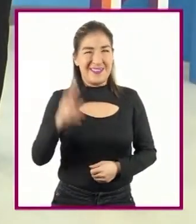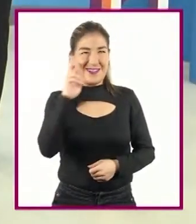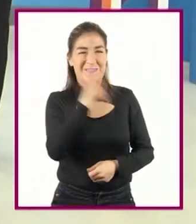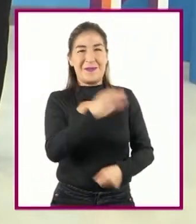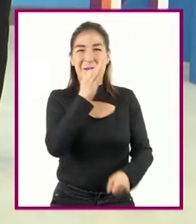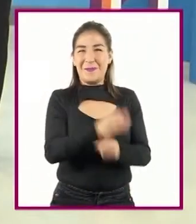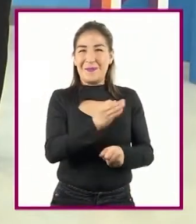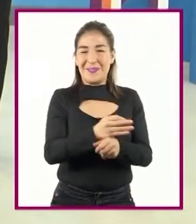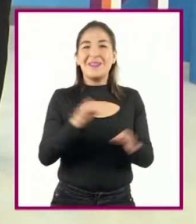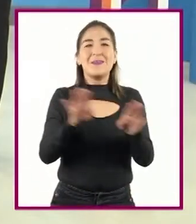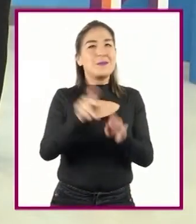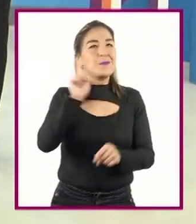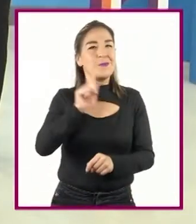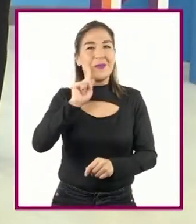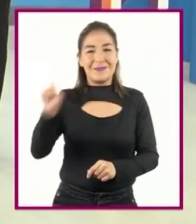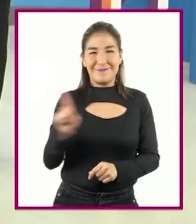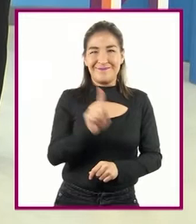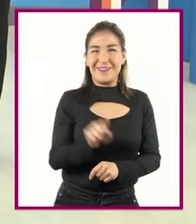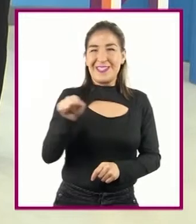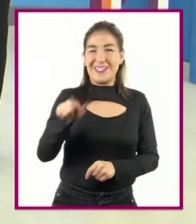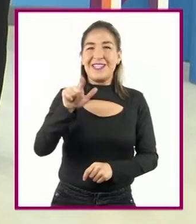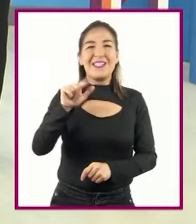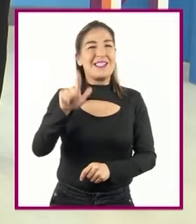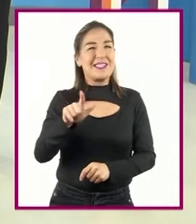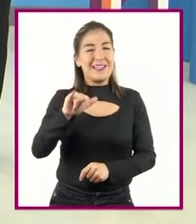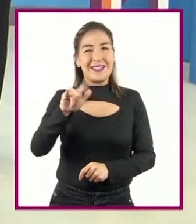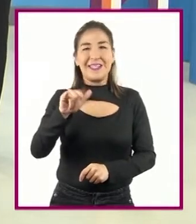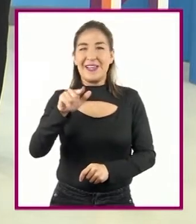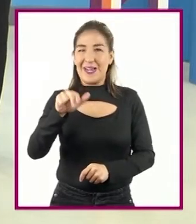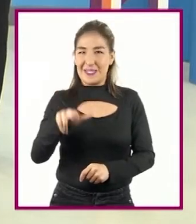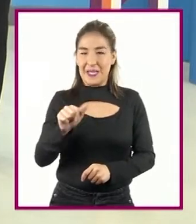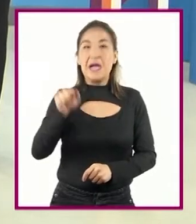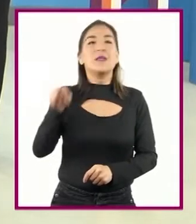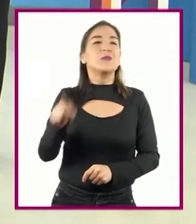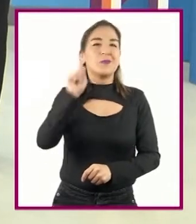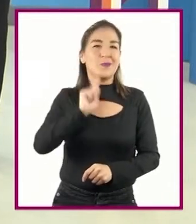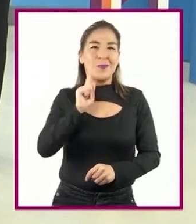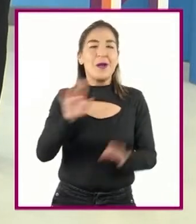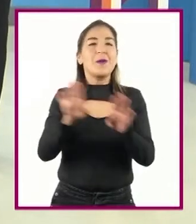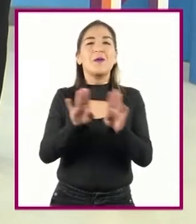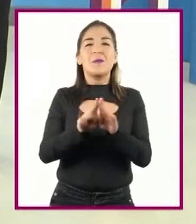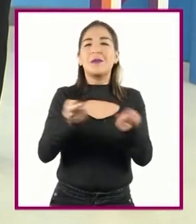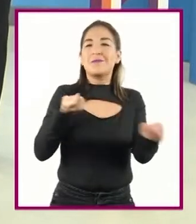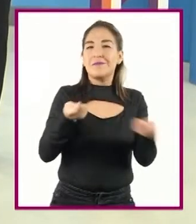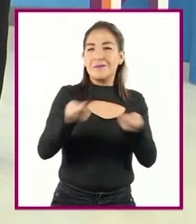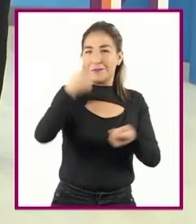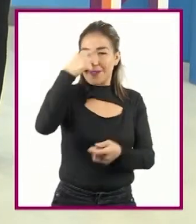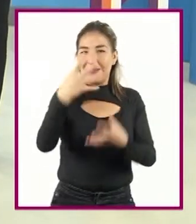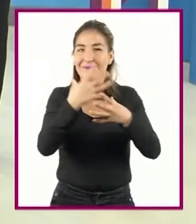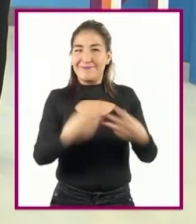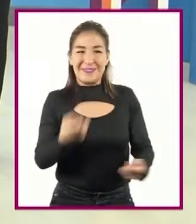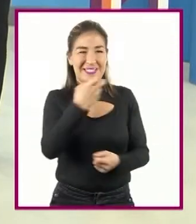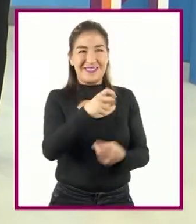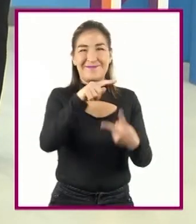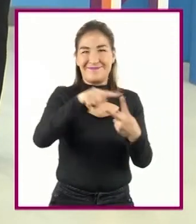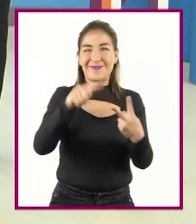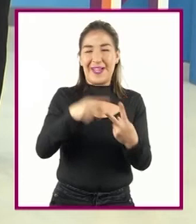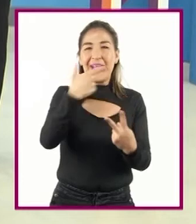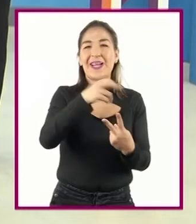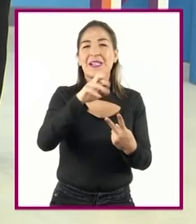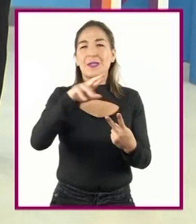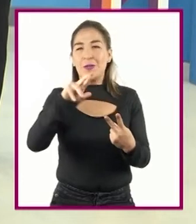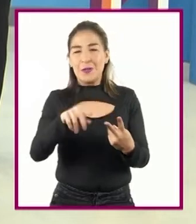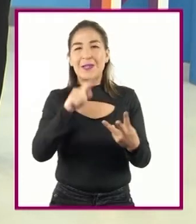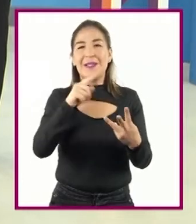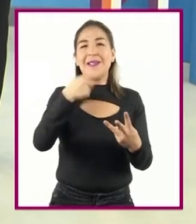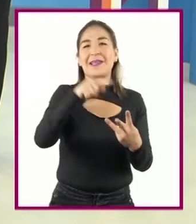¿Observaron la intervención de Liliana? Ella hizo el papel de mediadora entre Héctor e Iván para que pudiesen